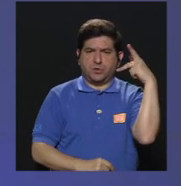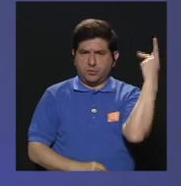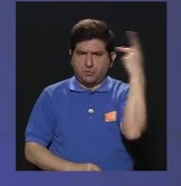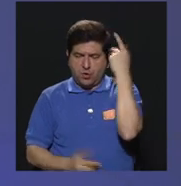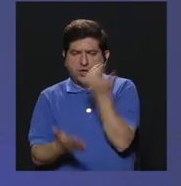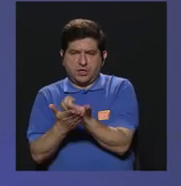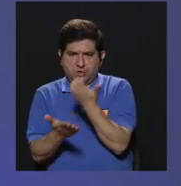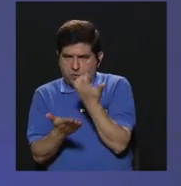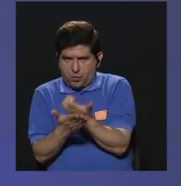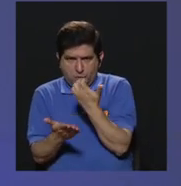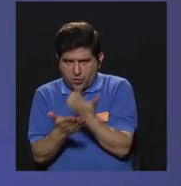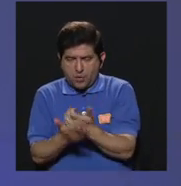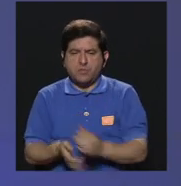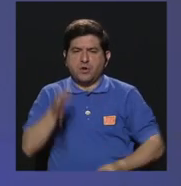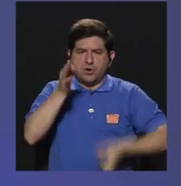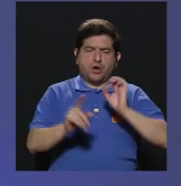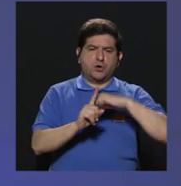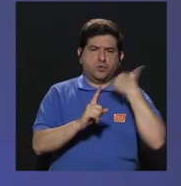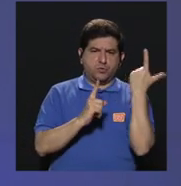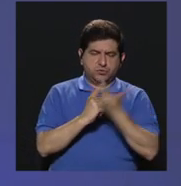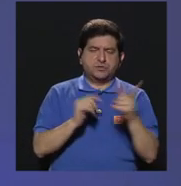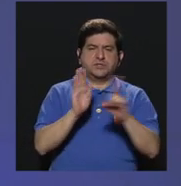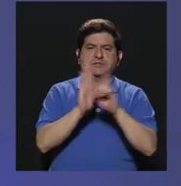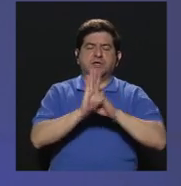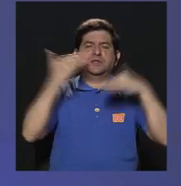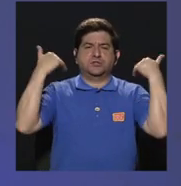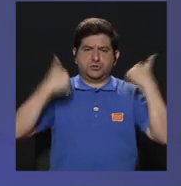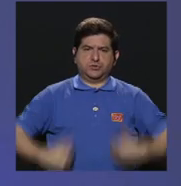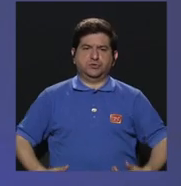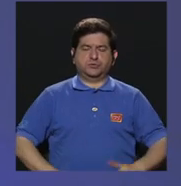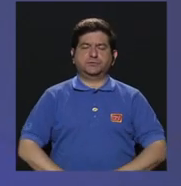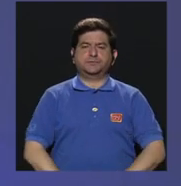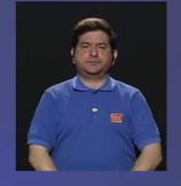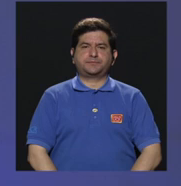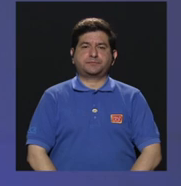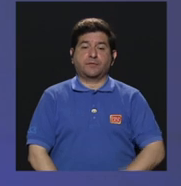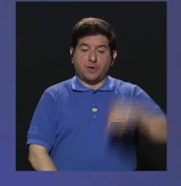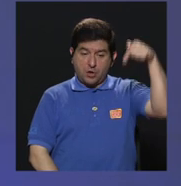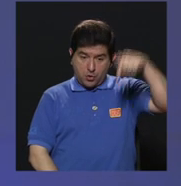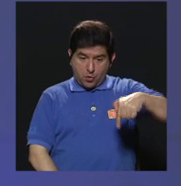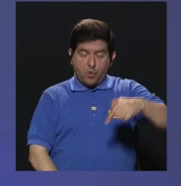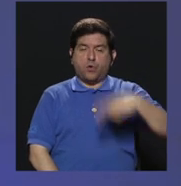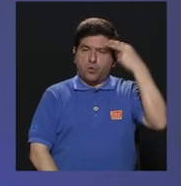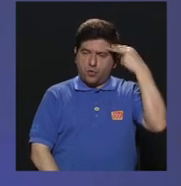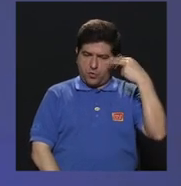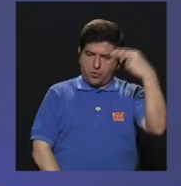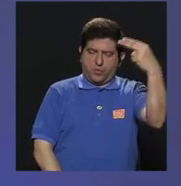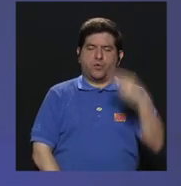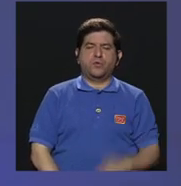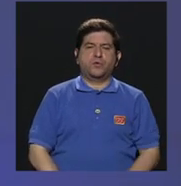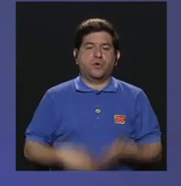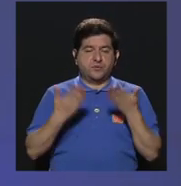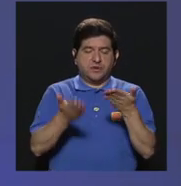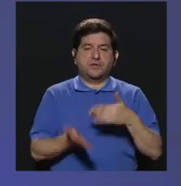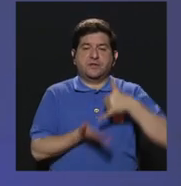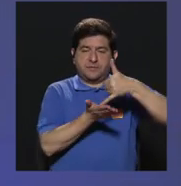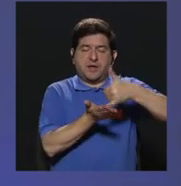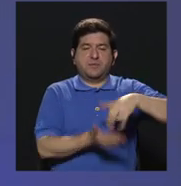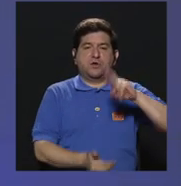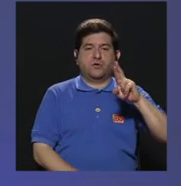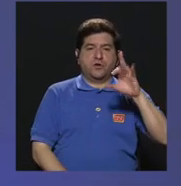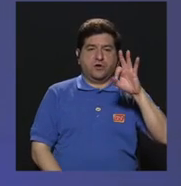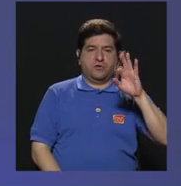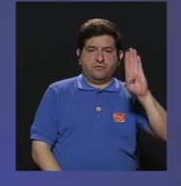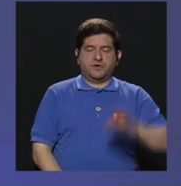político, lo económico, la justicia social y los derechos humanos. Hoy tendremos el gran honor de hacer entrega del Premio Rodrigo Facio